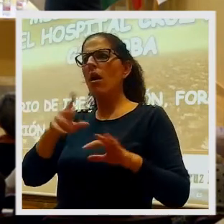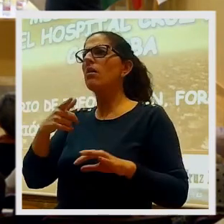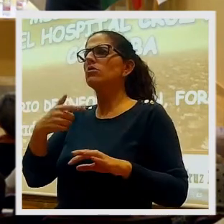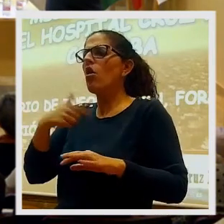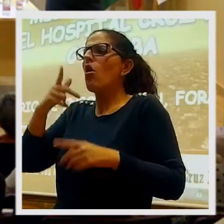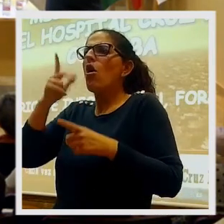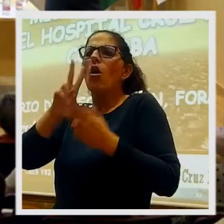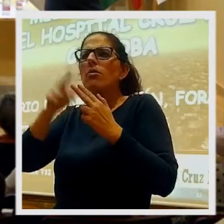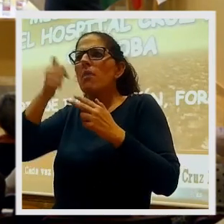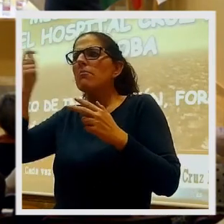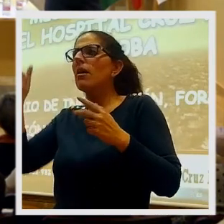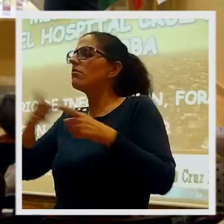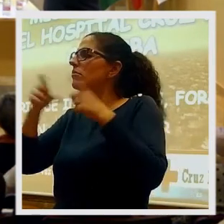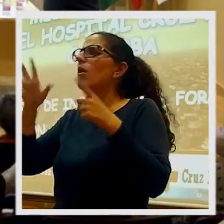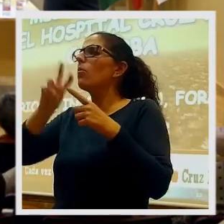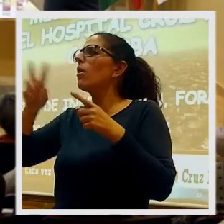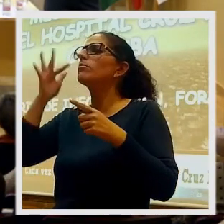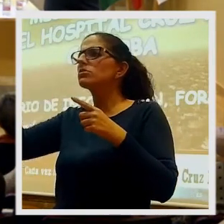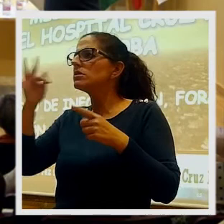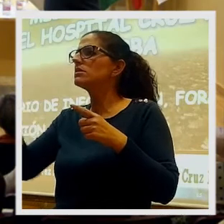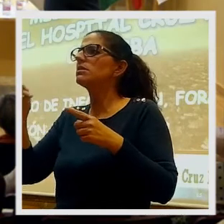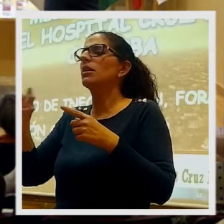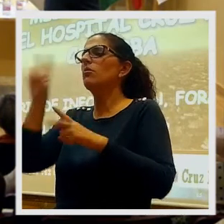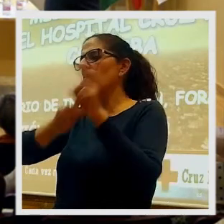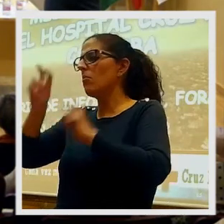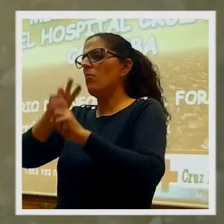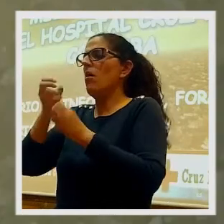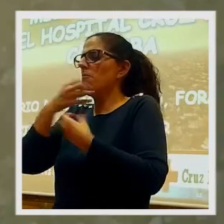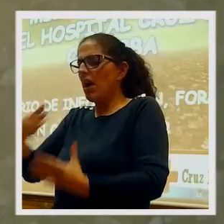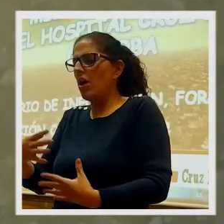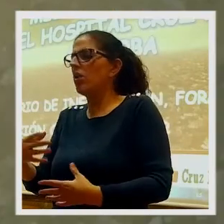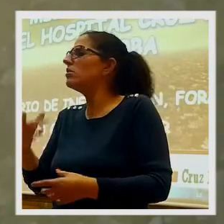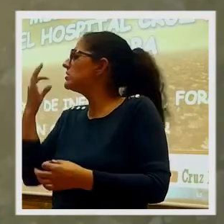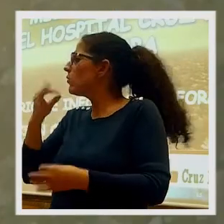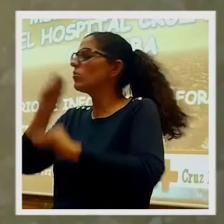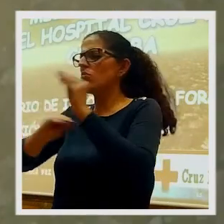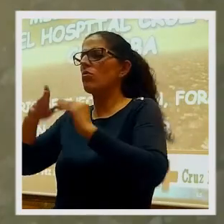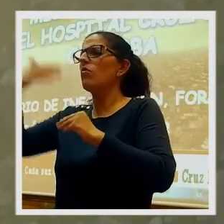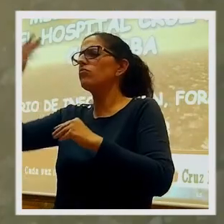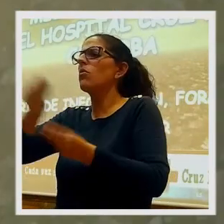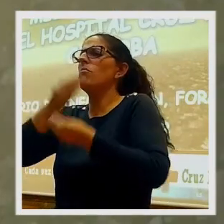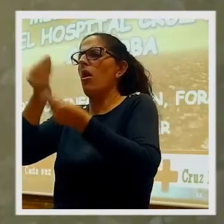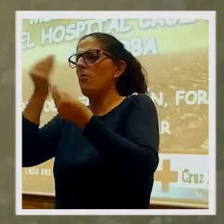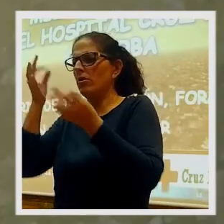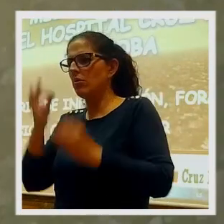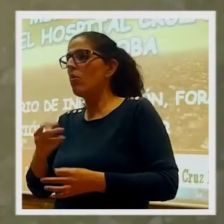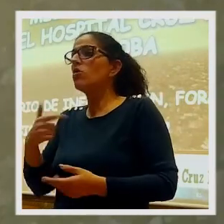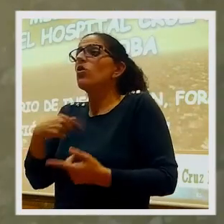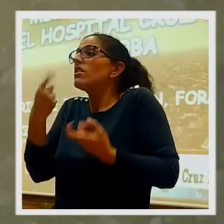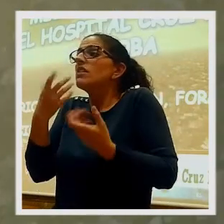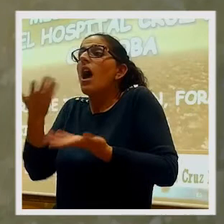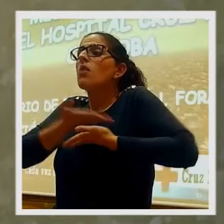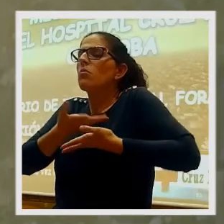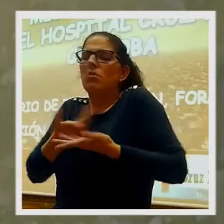tranquilidad. Ganas de vivir y superar las adversidades, que seguro que la ha habido o la habrá. Y si hay que pedir ayuda, se